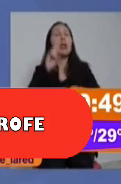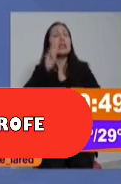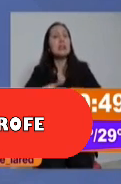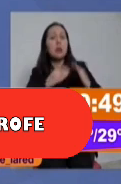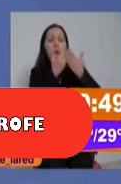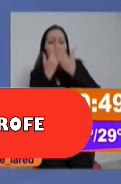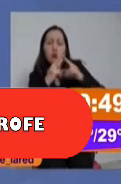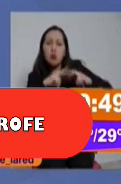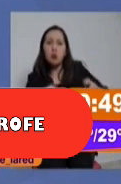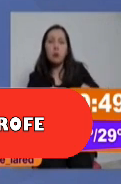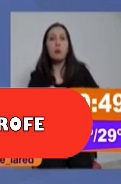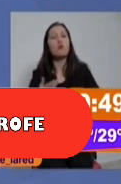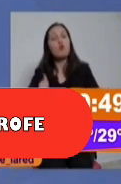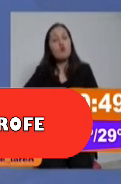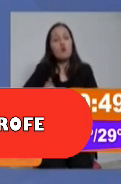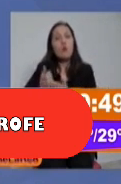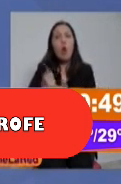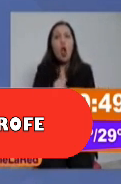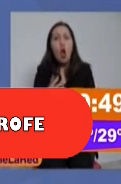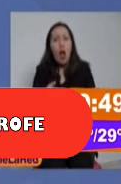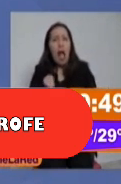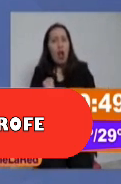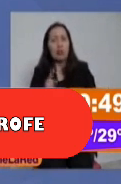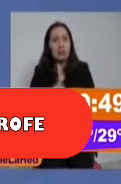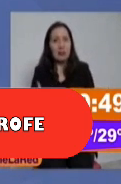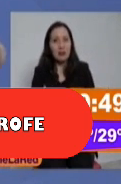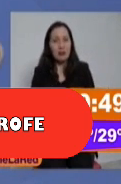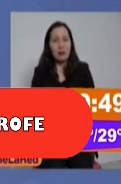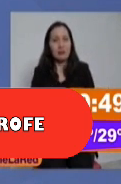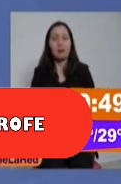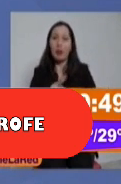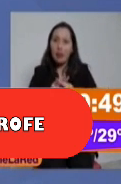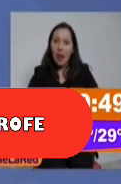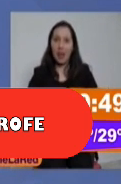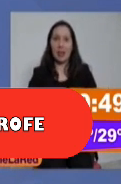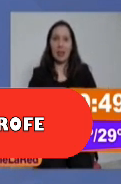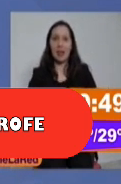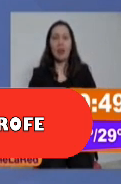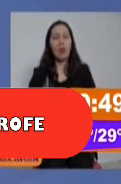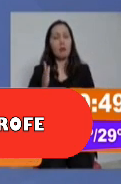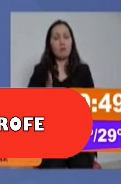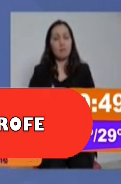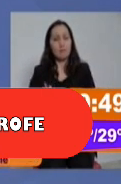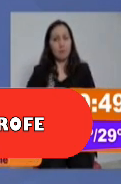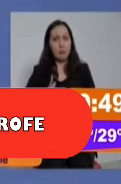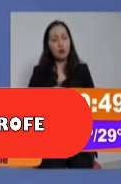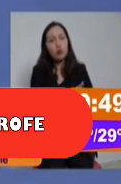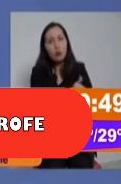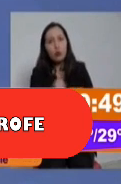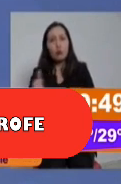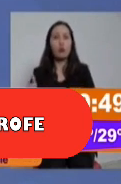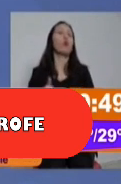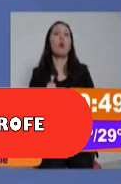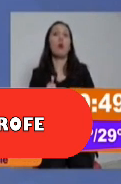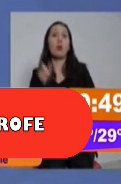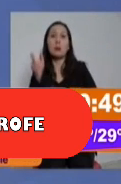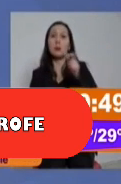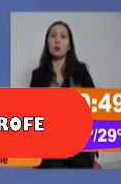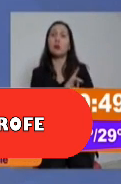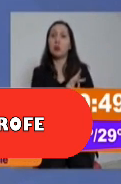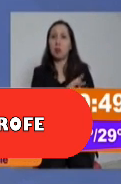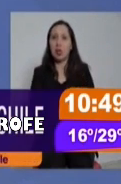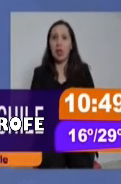análisis, generosidad y no egoísmos, tranquilidad y disciplina de todos los